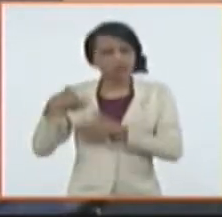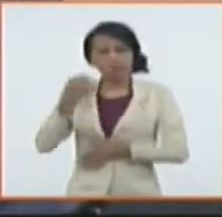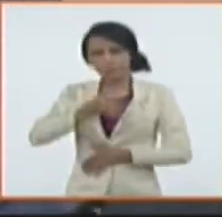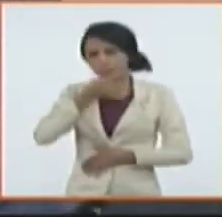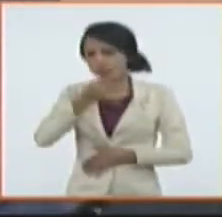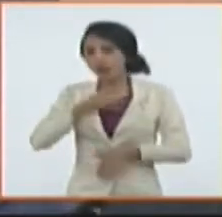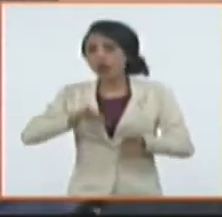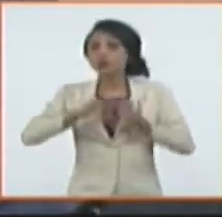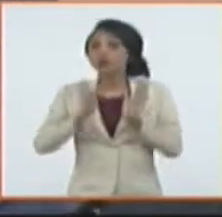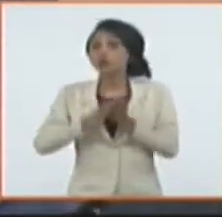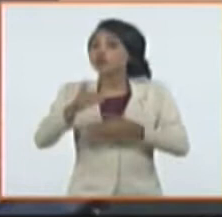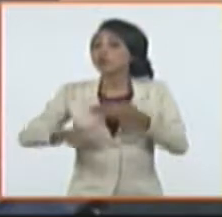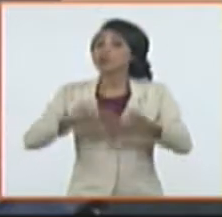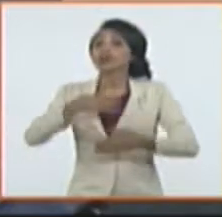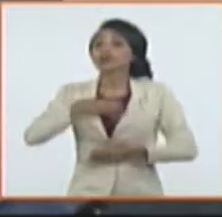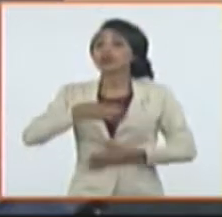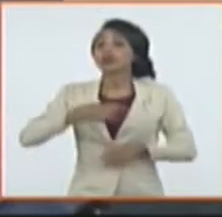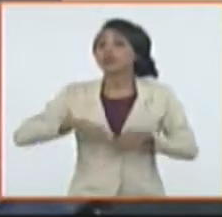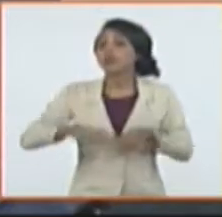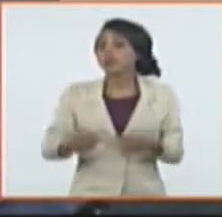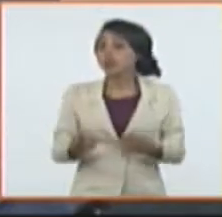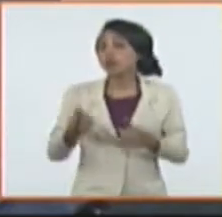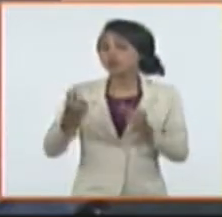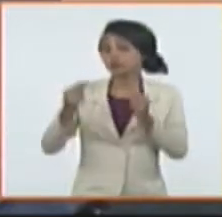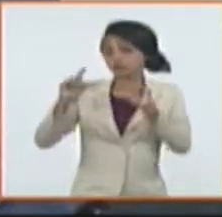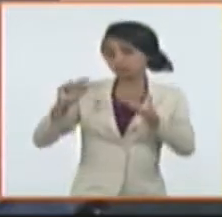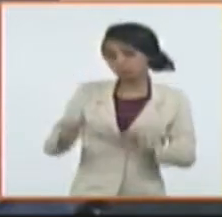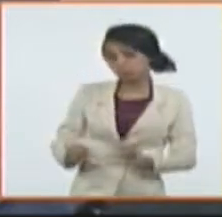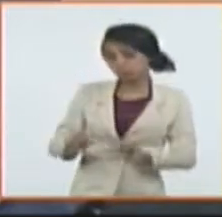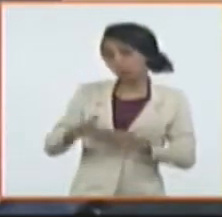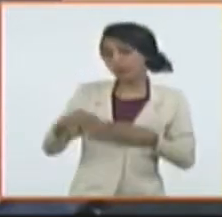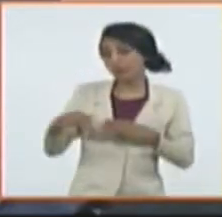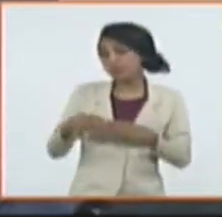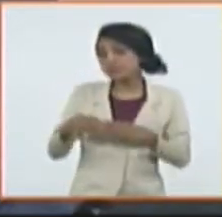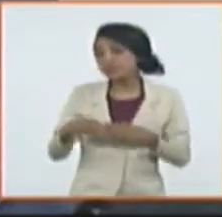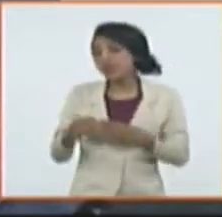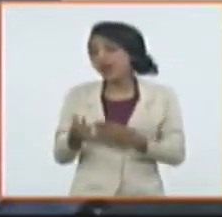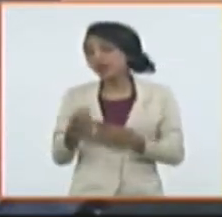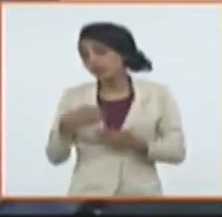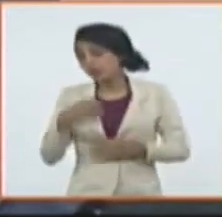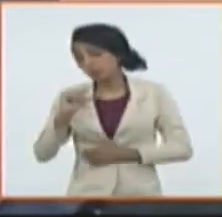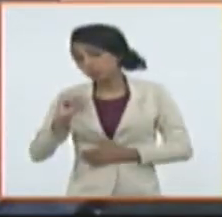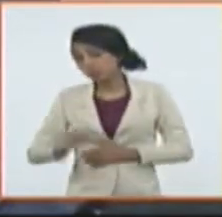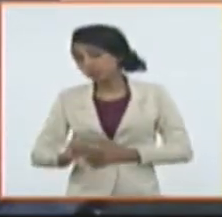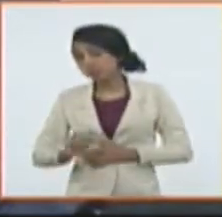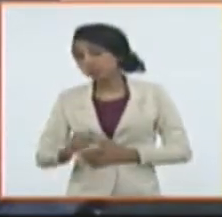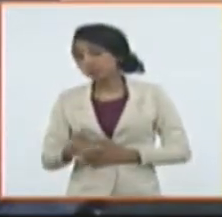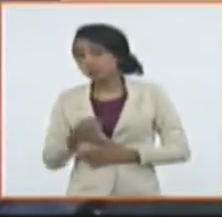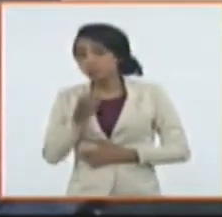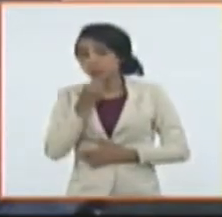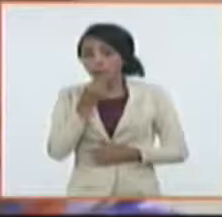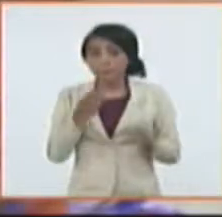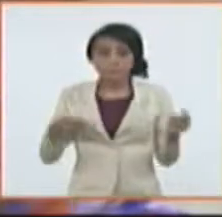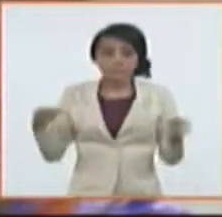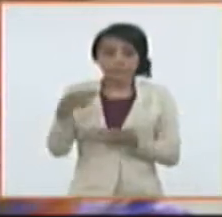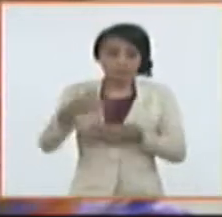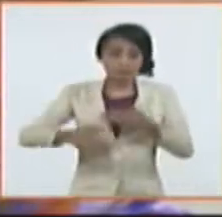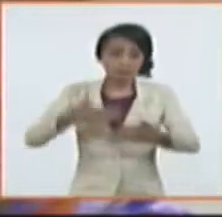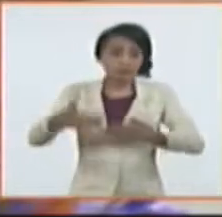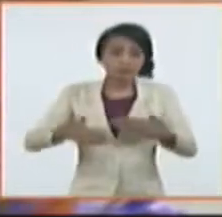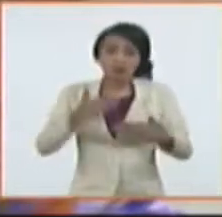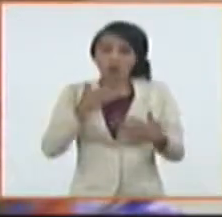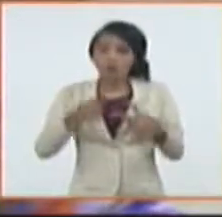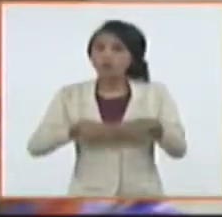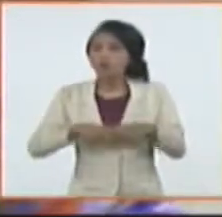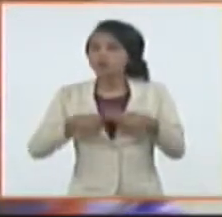tenemos con los limitados ingresos en divisas, la poca disponibilidad de divisas que tenemos para enfrentar las principales situaciones del